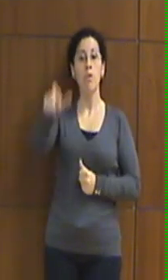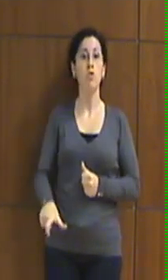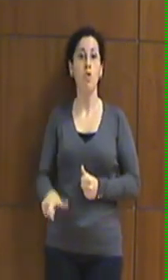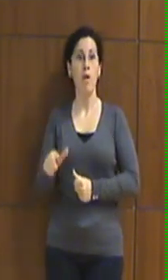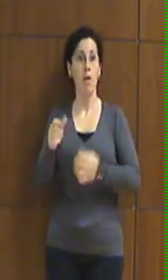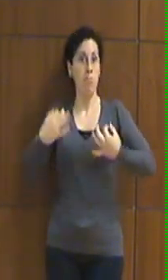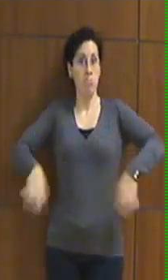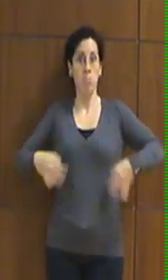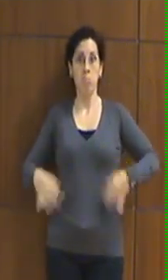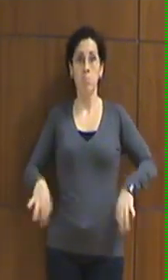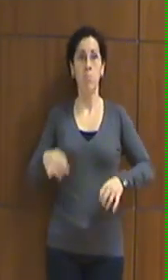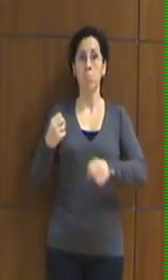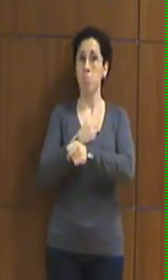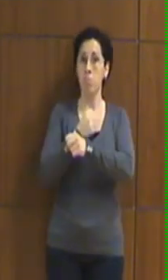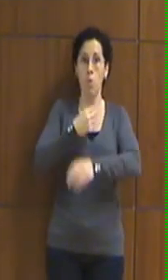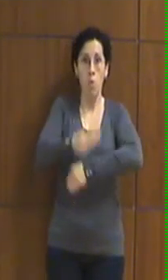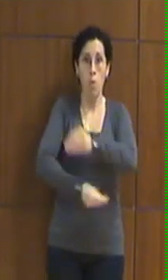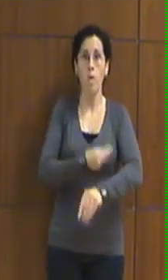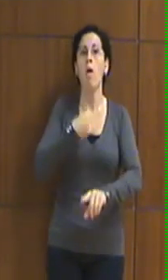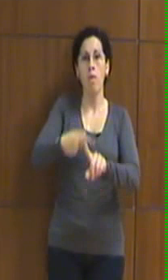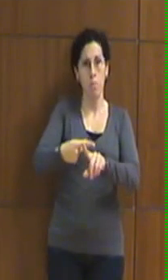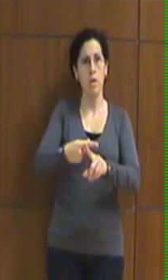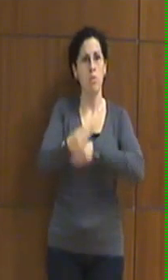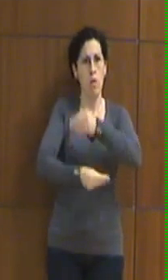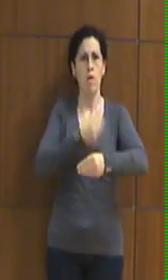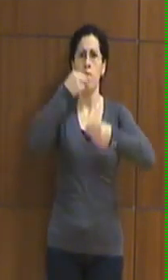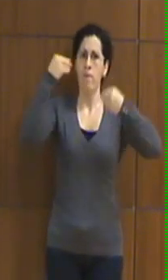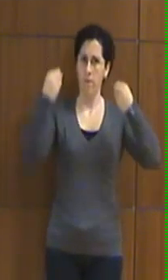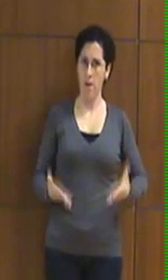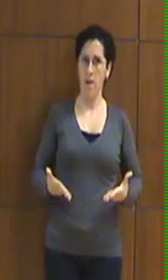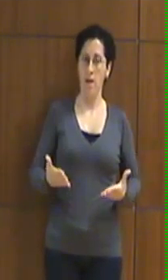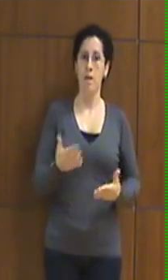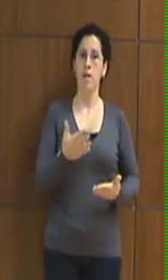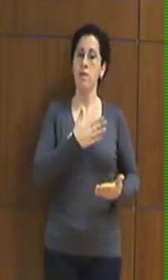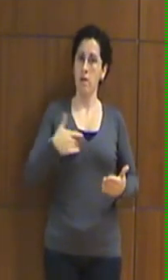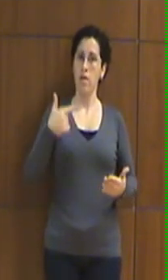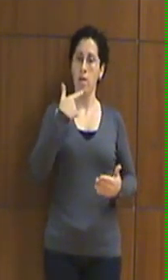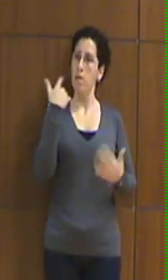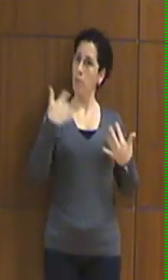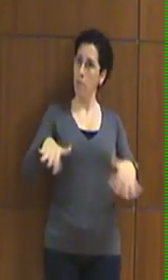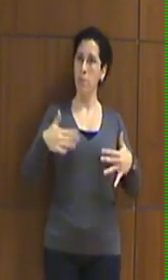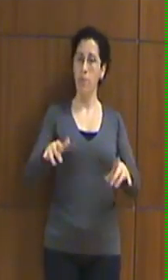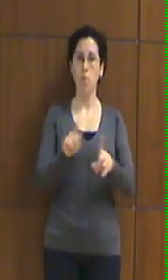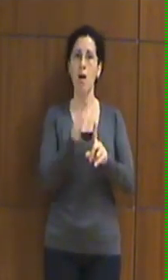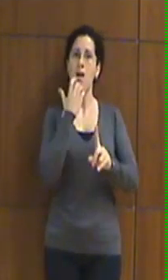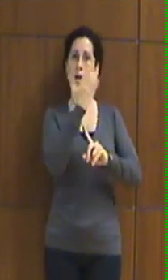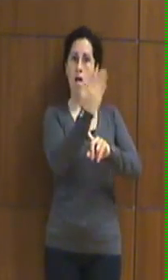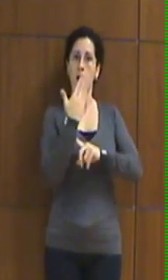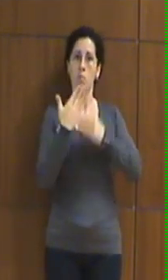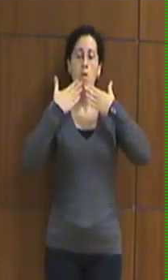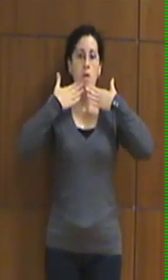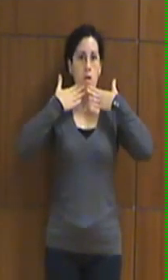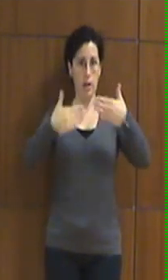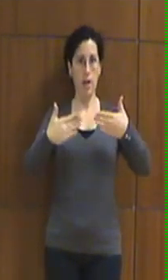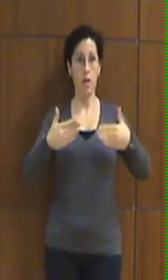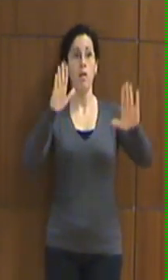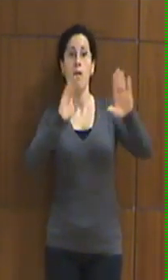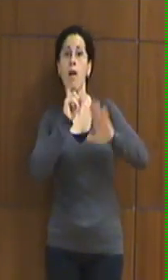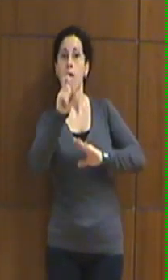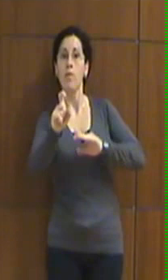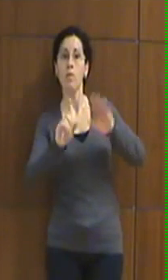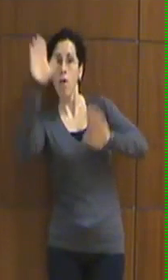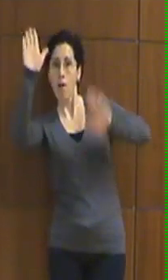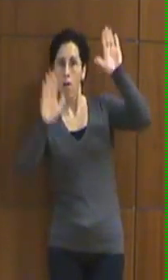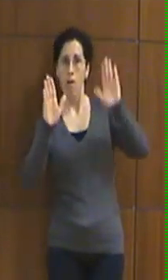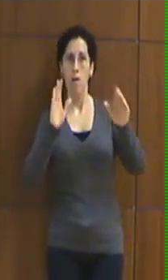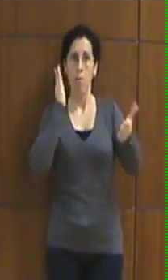están haciendo un trabajo y lo están haciendo bien, muy bien. Entonces, pues, gracias. Pueden participar cualquiera en cualquier momento. Esto